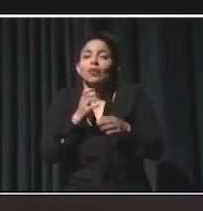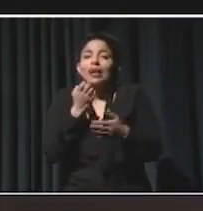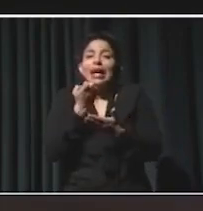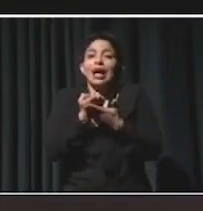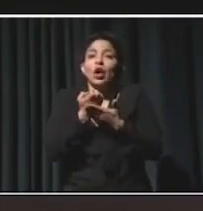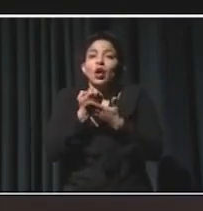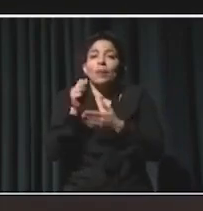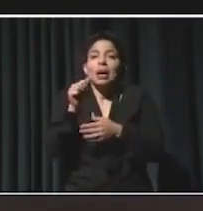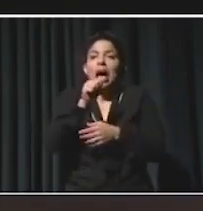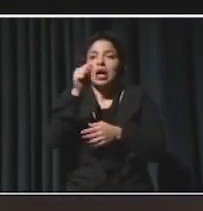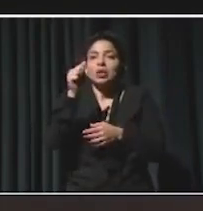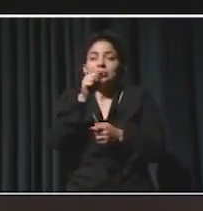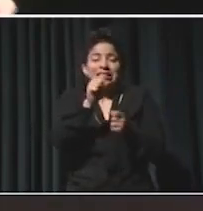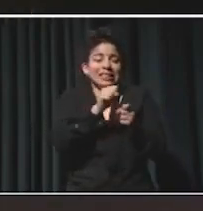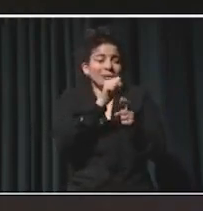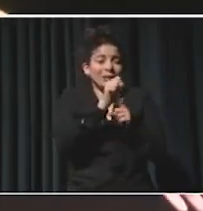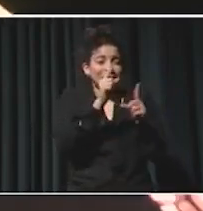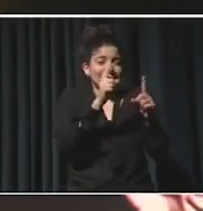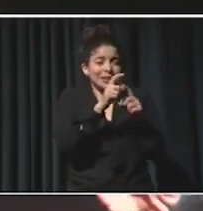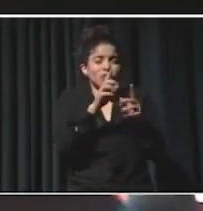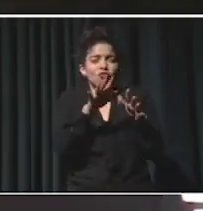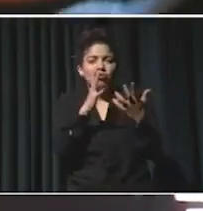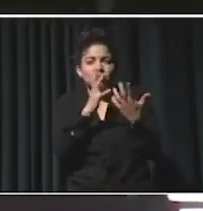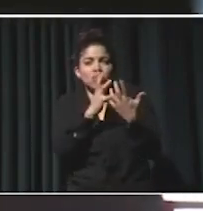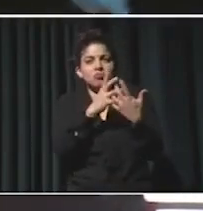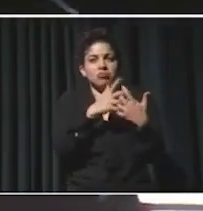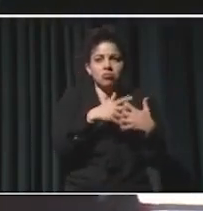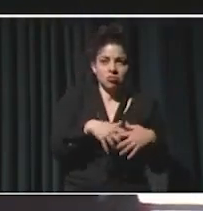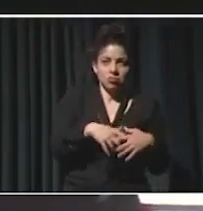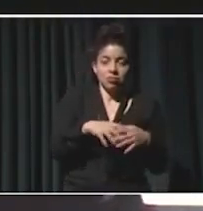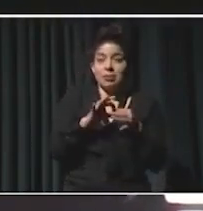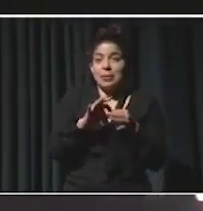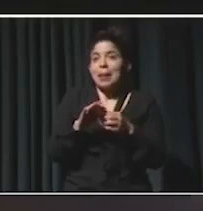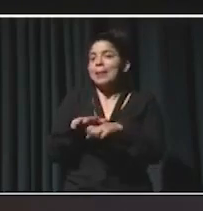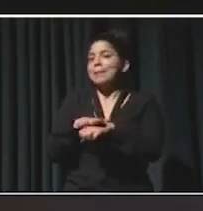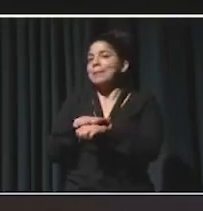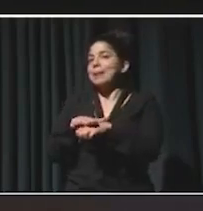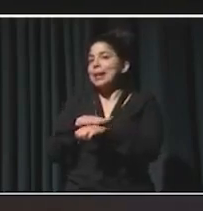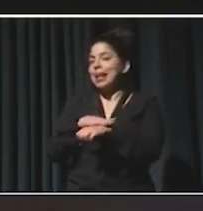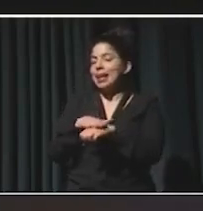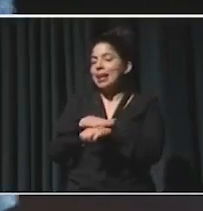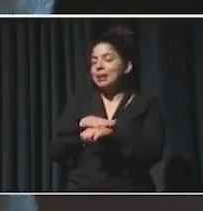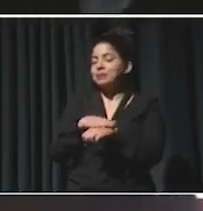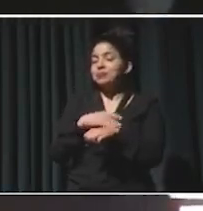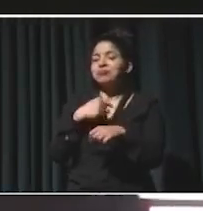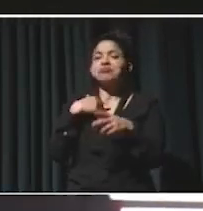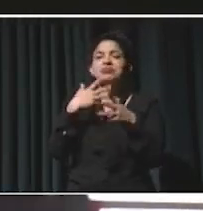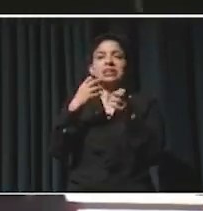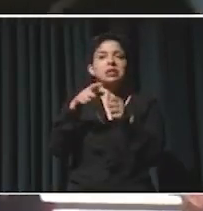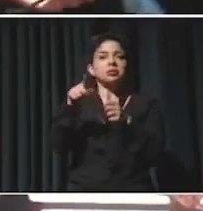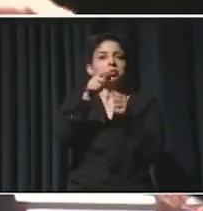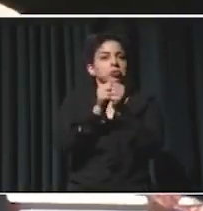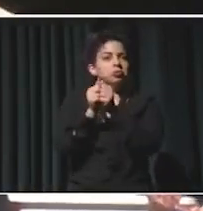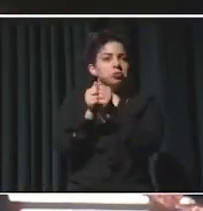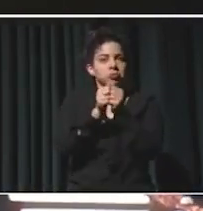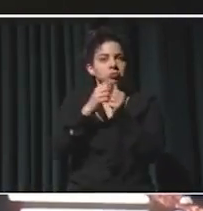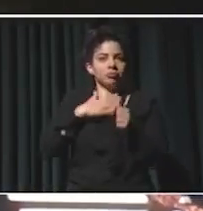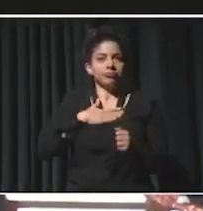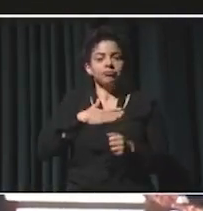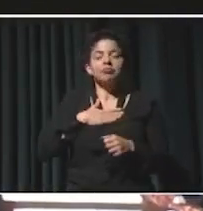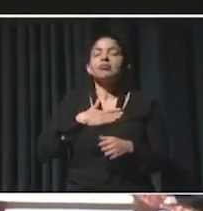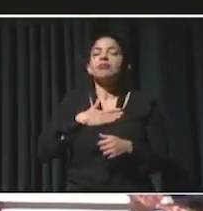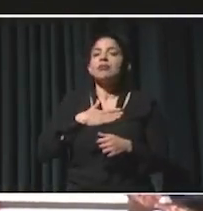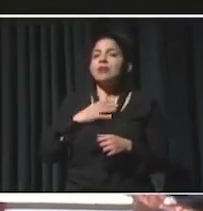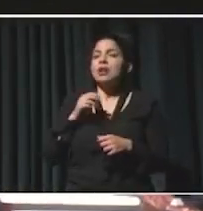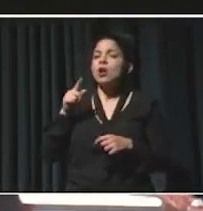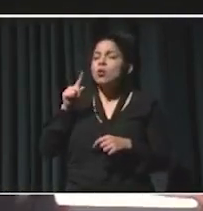azul, una cuestión de piel. Y quisiera que me acompañen en un viaje